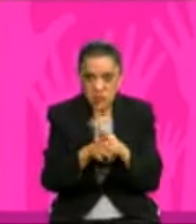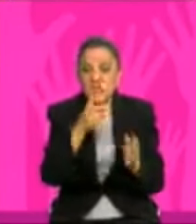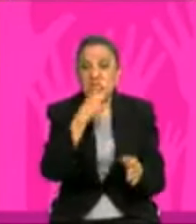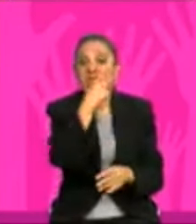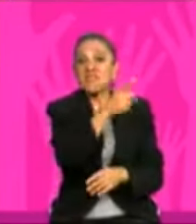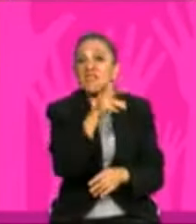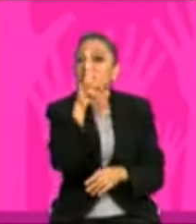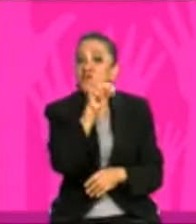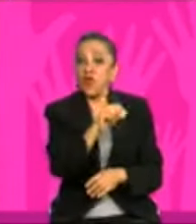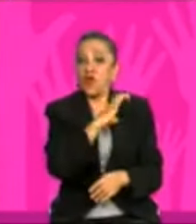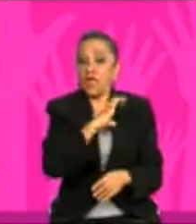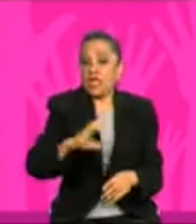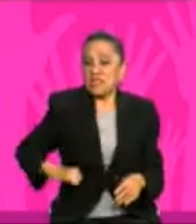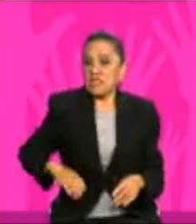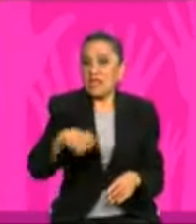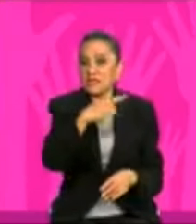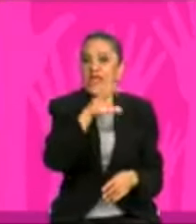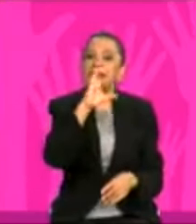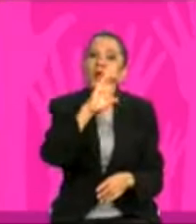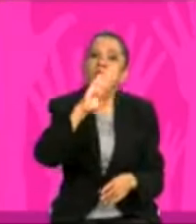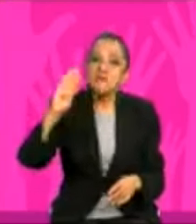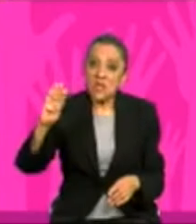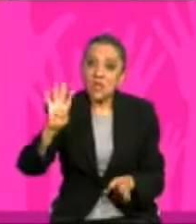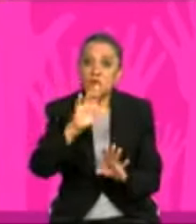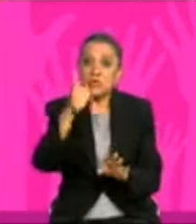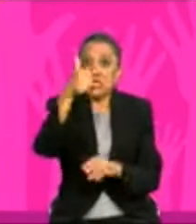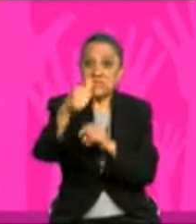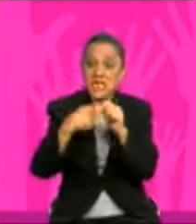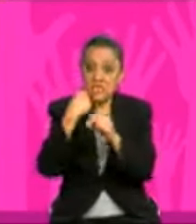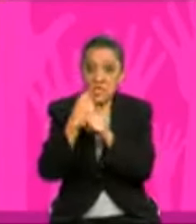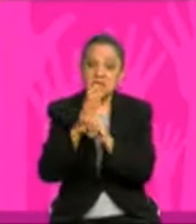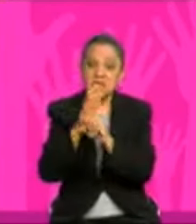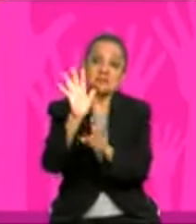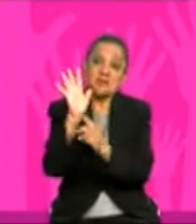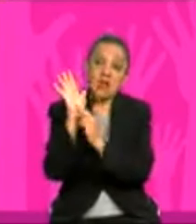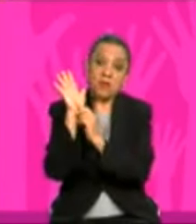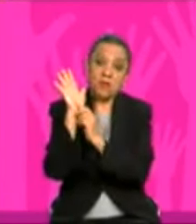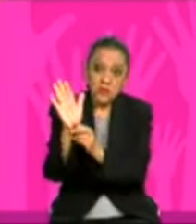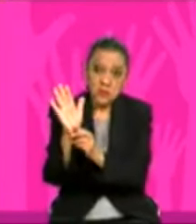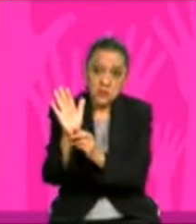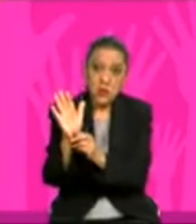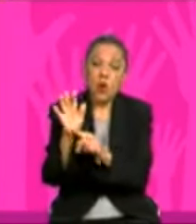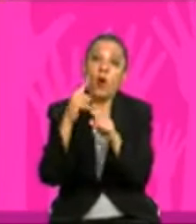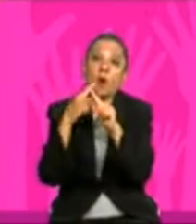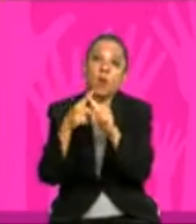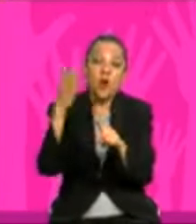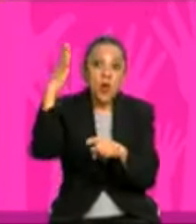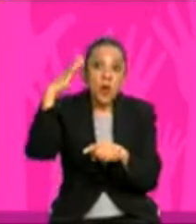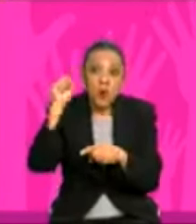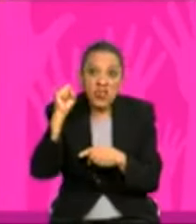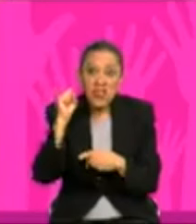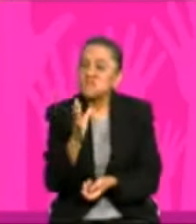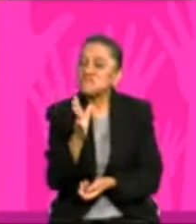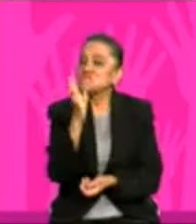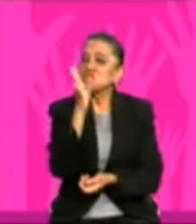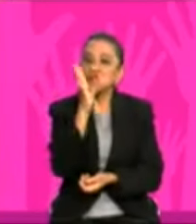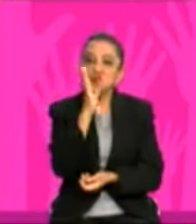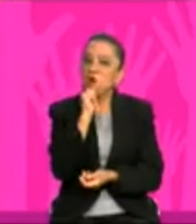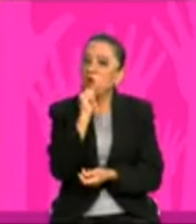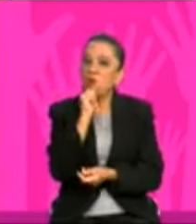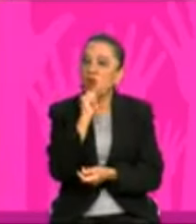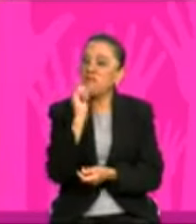de Cuauhtémoc, que en 6 años ya nos demostró que con Morelos no puede ni podrá, que